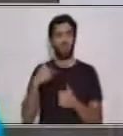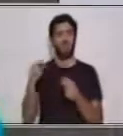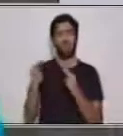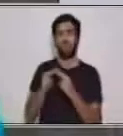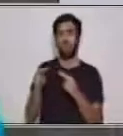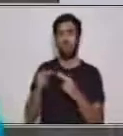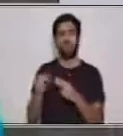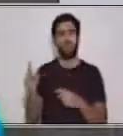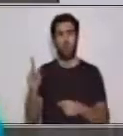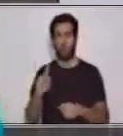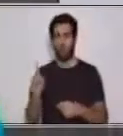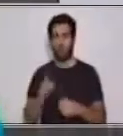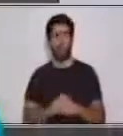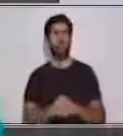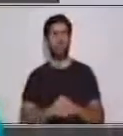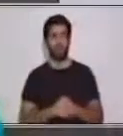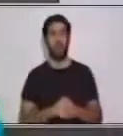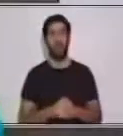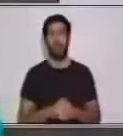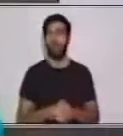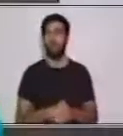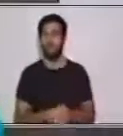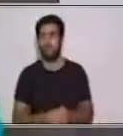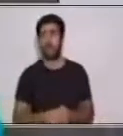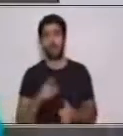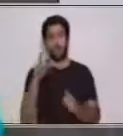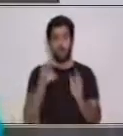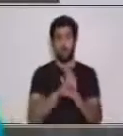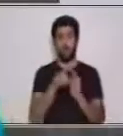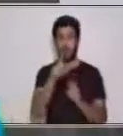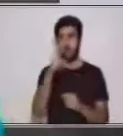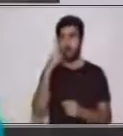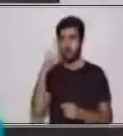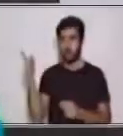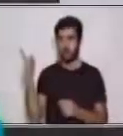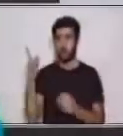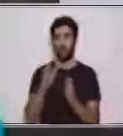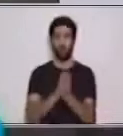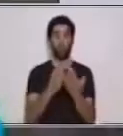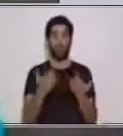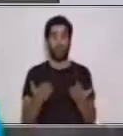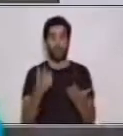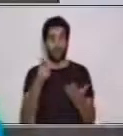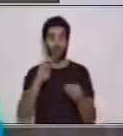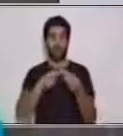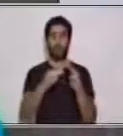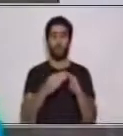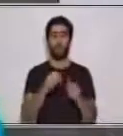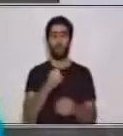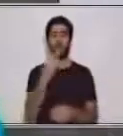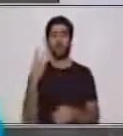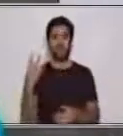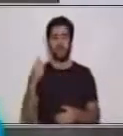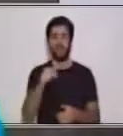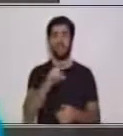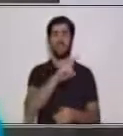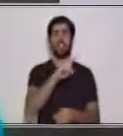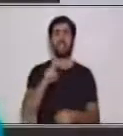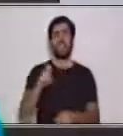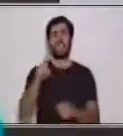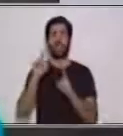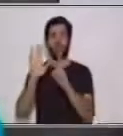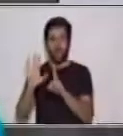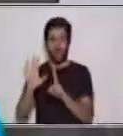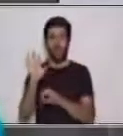conocida. Si tú tienes a la mano tu libro de texto de matemática, en la página 106